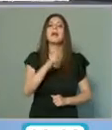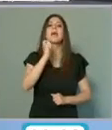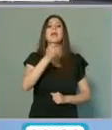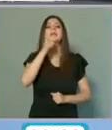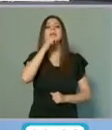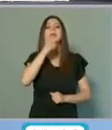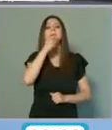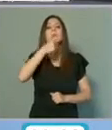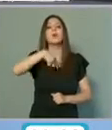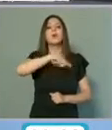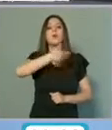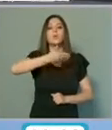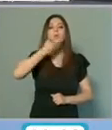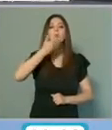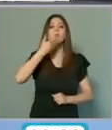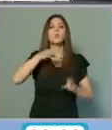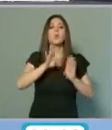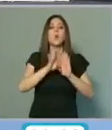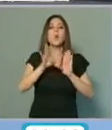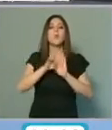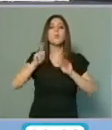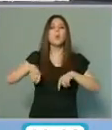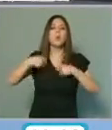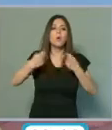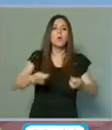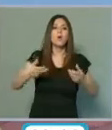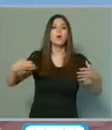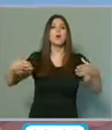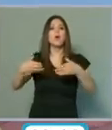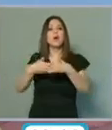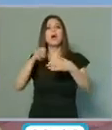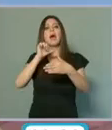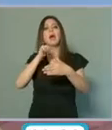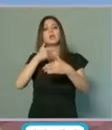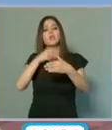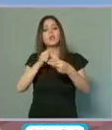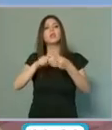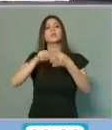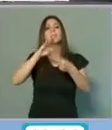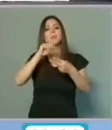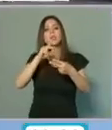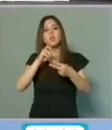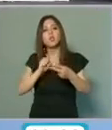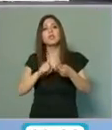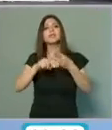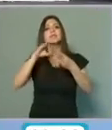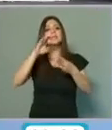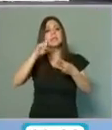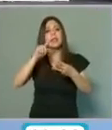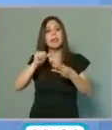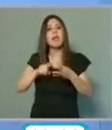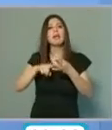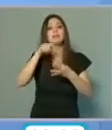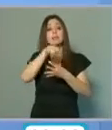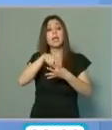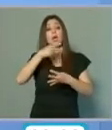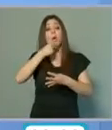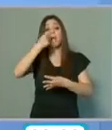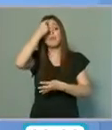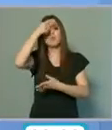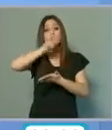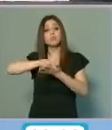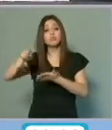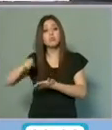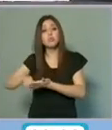las tradiciones de los sajones, de los britones, de los celtas y de todas las tribus